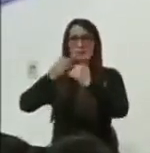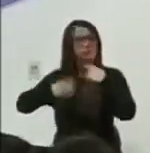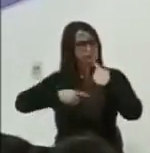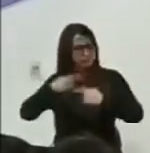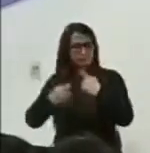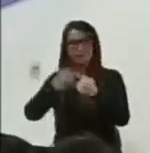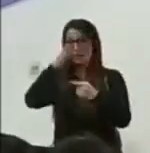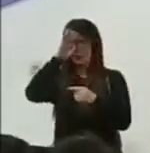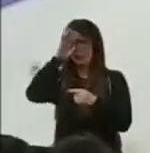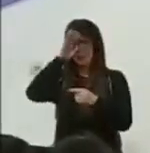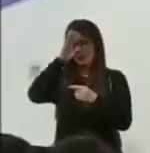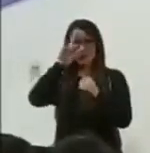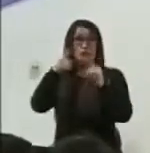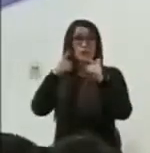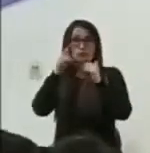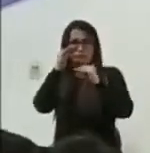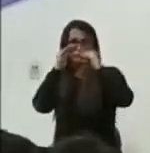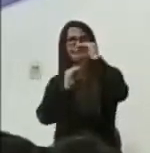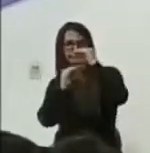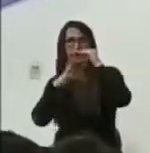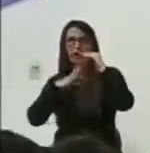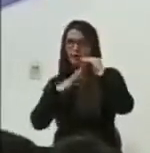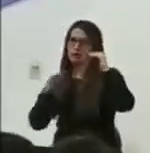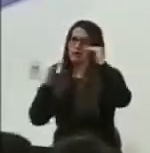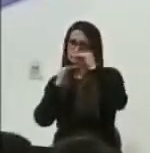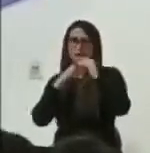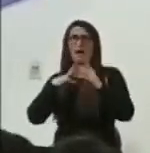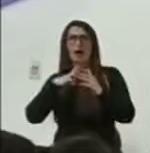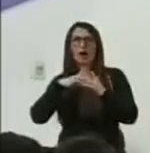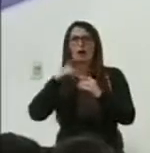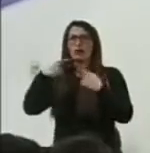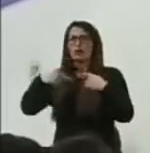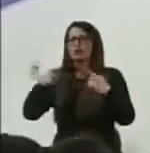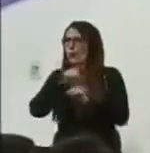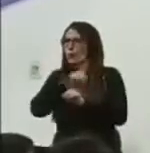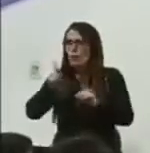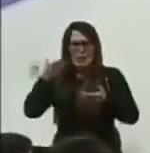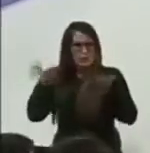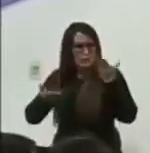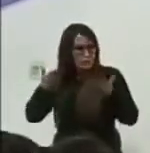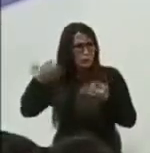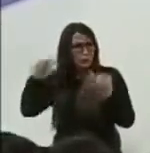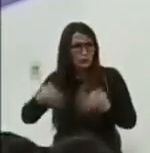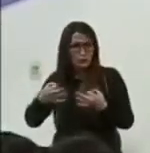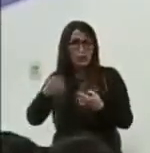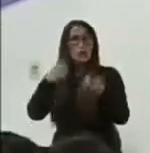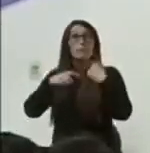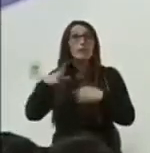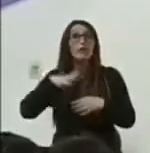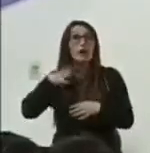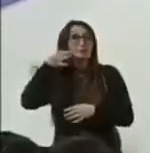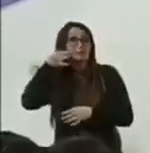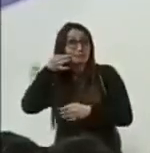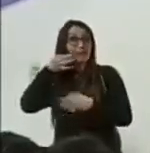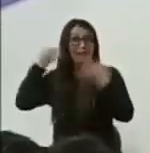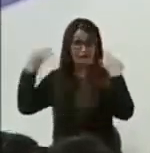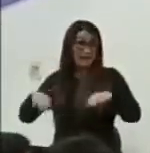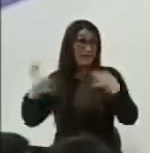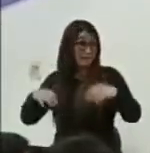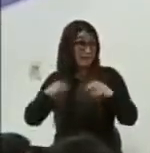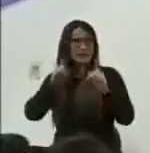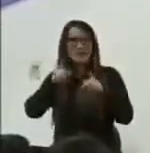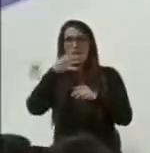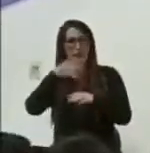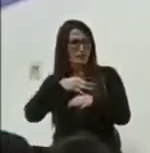atendiendo las desigualdades que persisten, las injusticias que persisten. Pero nos respalda la realidad. Recién